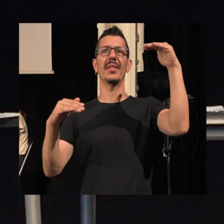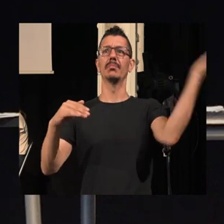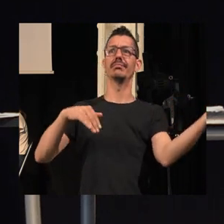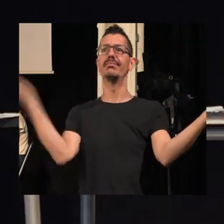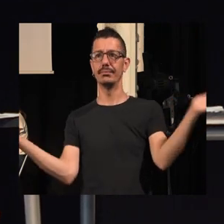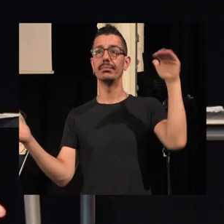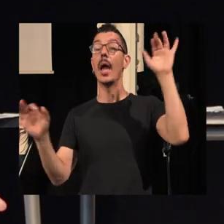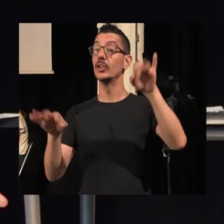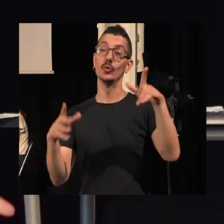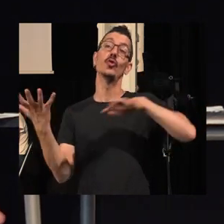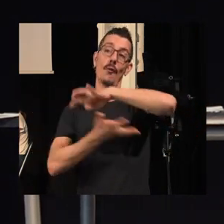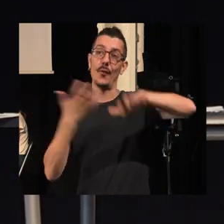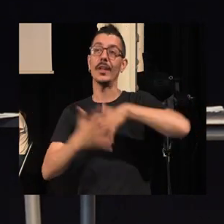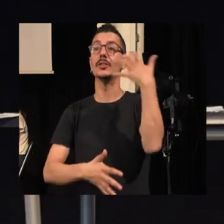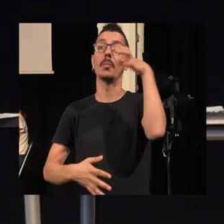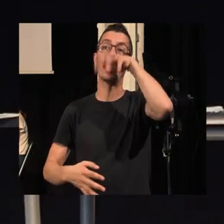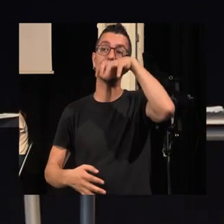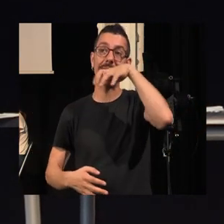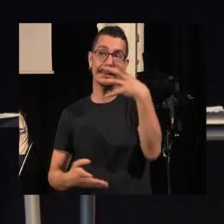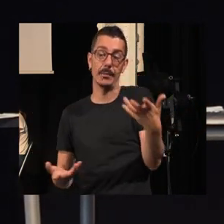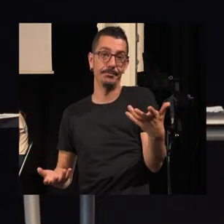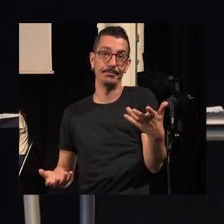marxista, sin ir más lejos, ¿no?